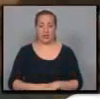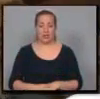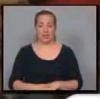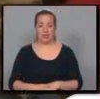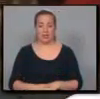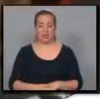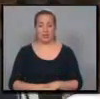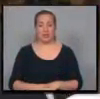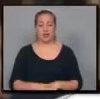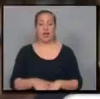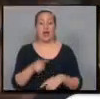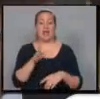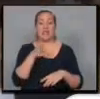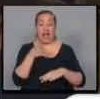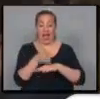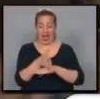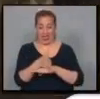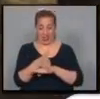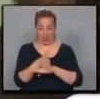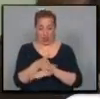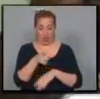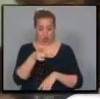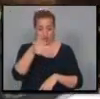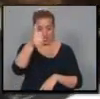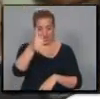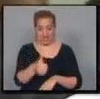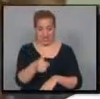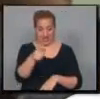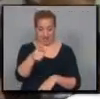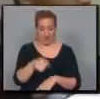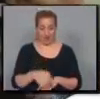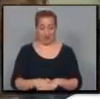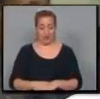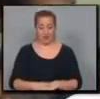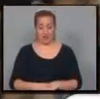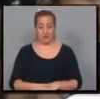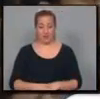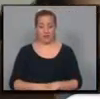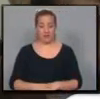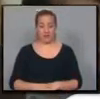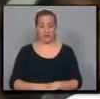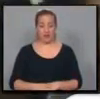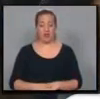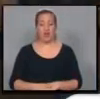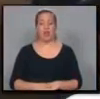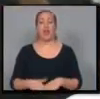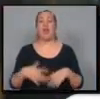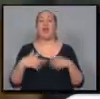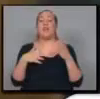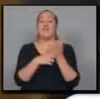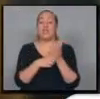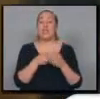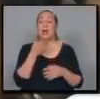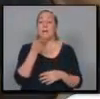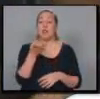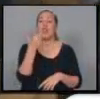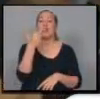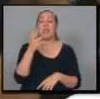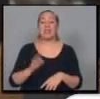Esto pasaba dentro de la sala, con ella presente. La fiscalía pidió 3 años de prisión para